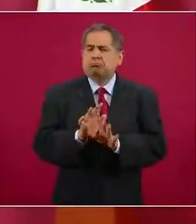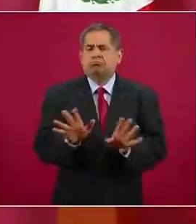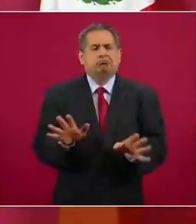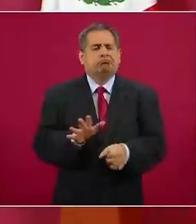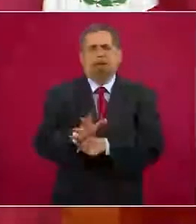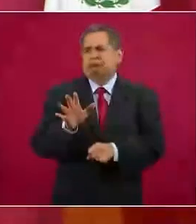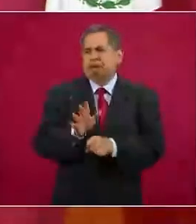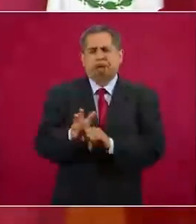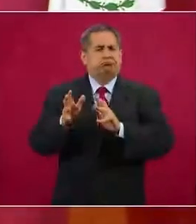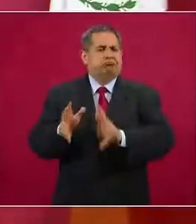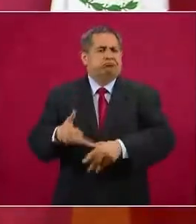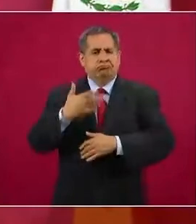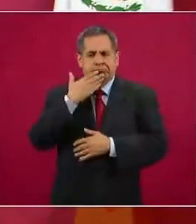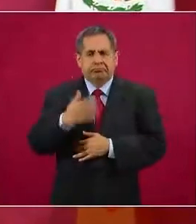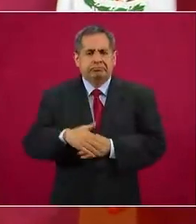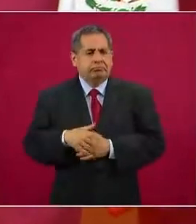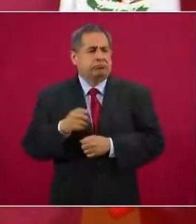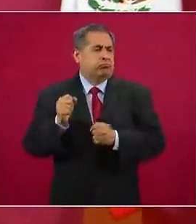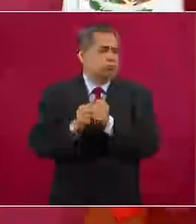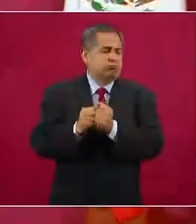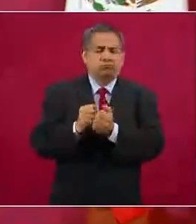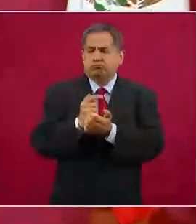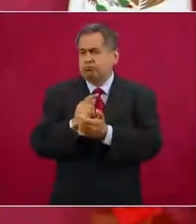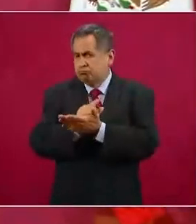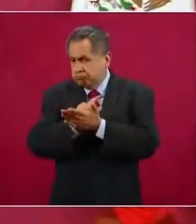suficiente. Elecciones limpias, libres,